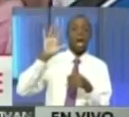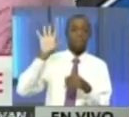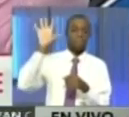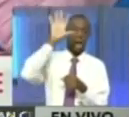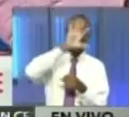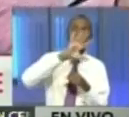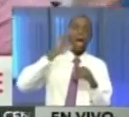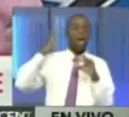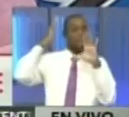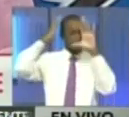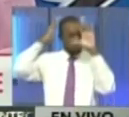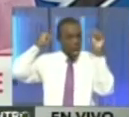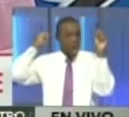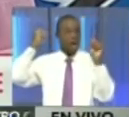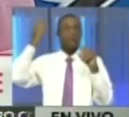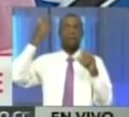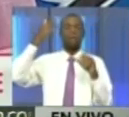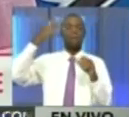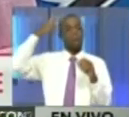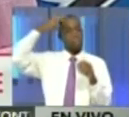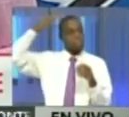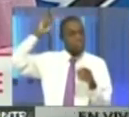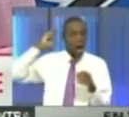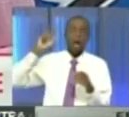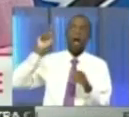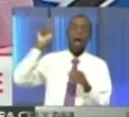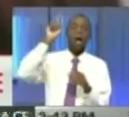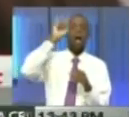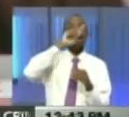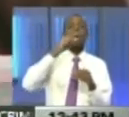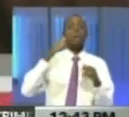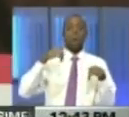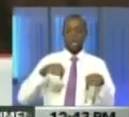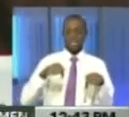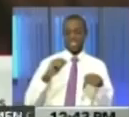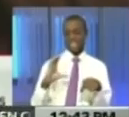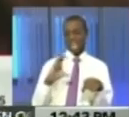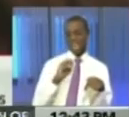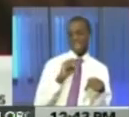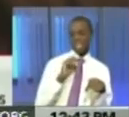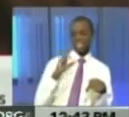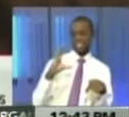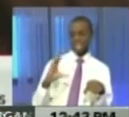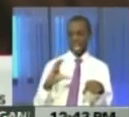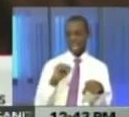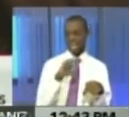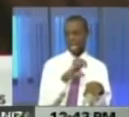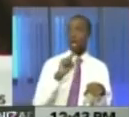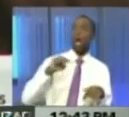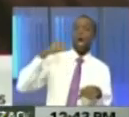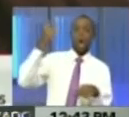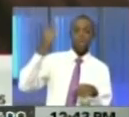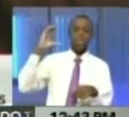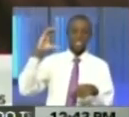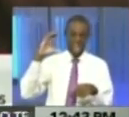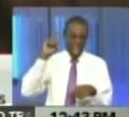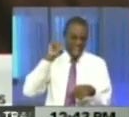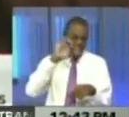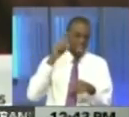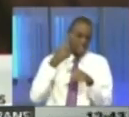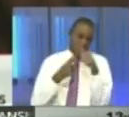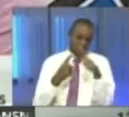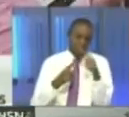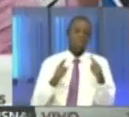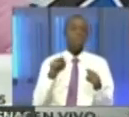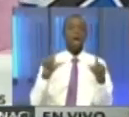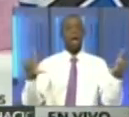en las organizaciones, a los colegas de otros organismos electorales que nos están viendo a través de la señal en vivo de BTV y